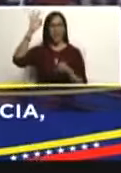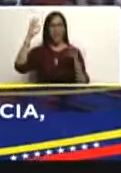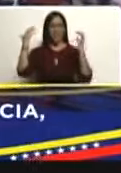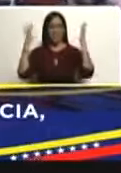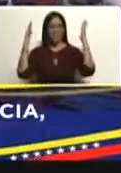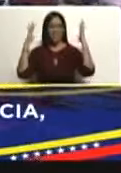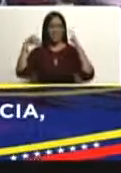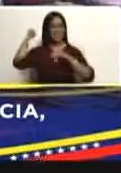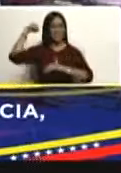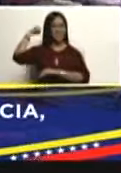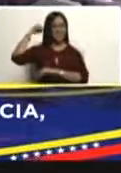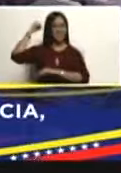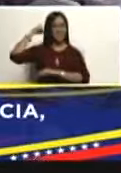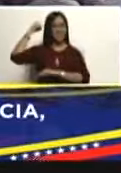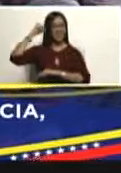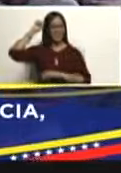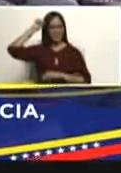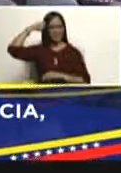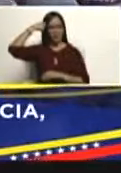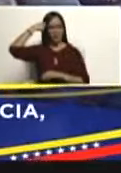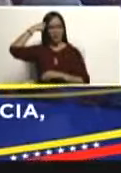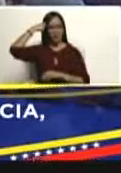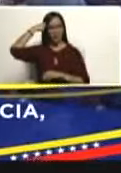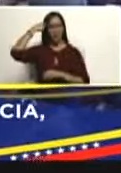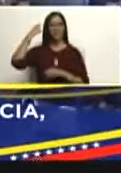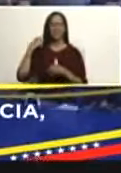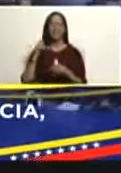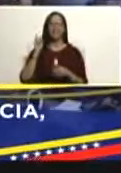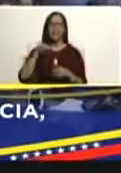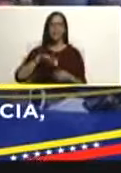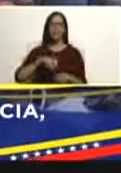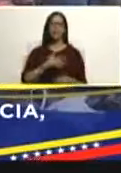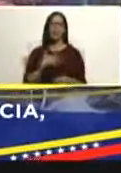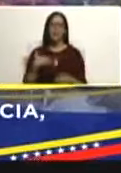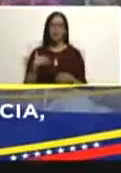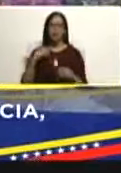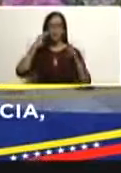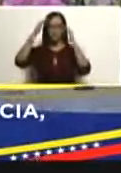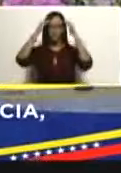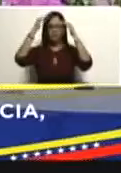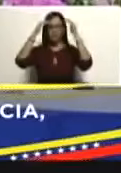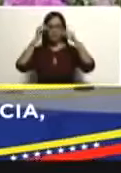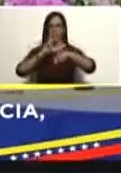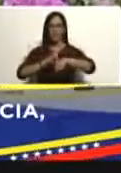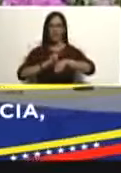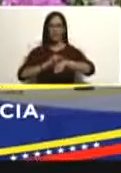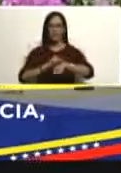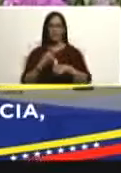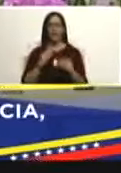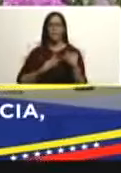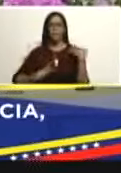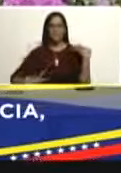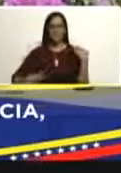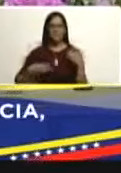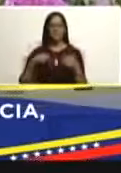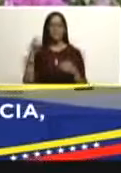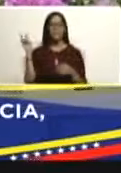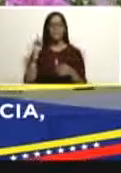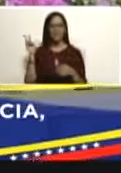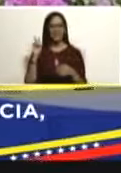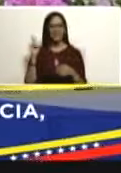de Malula, ¿no se acuerdan? ¿Ah? Y también quiero saludar a la doctora vicepresidenta de la